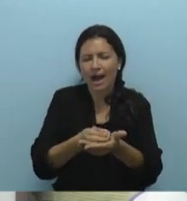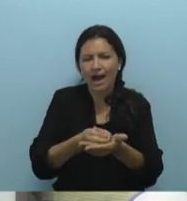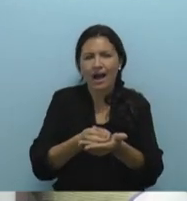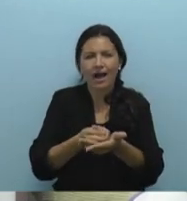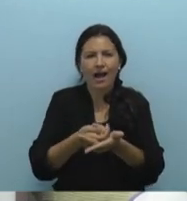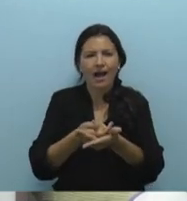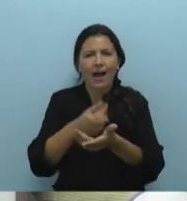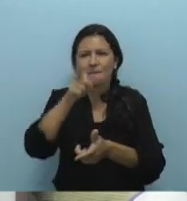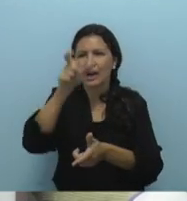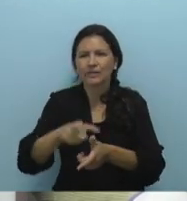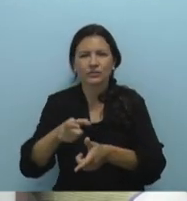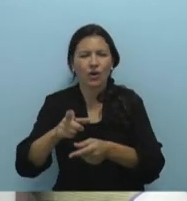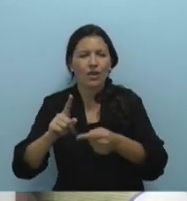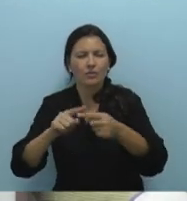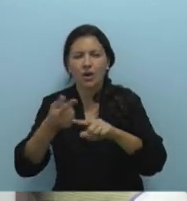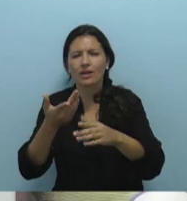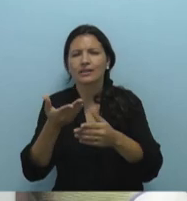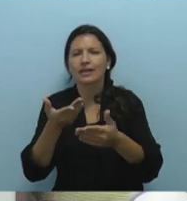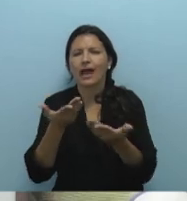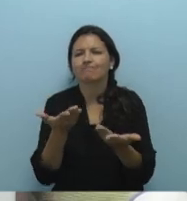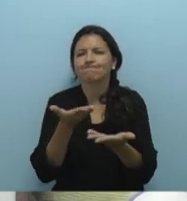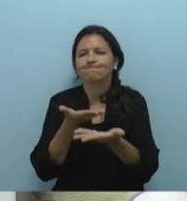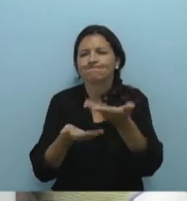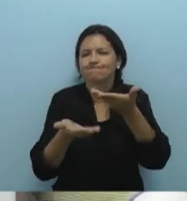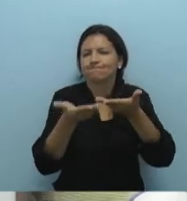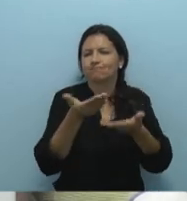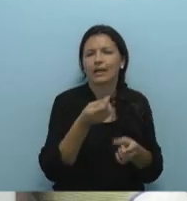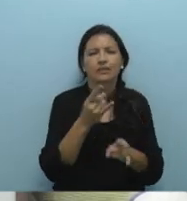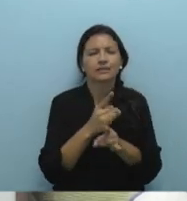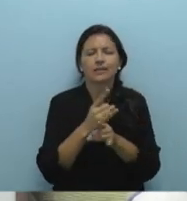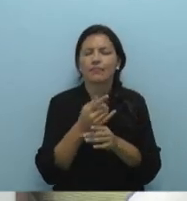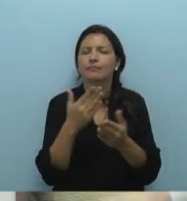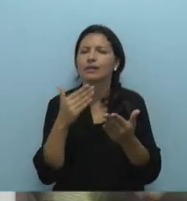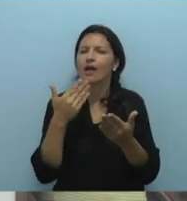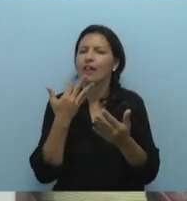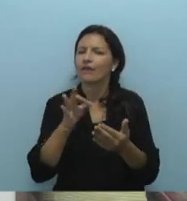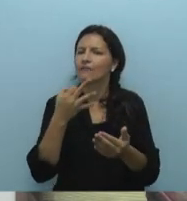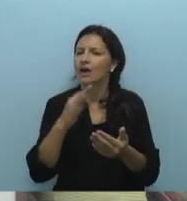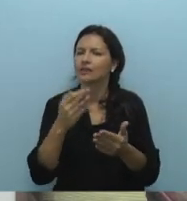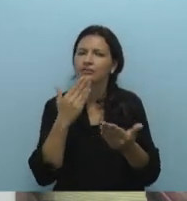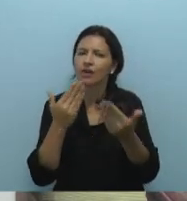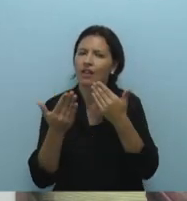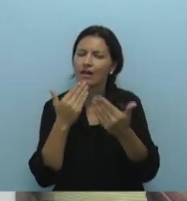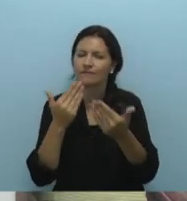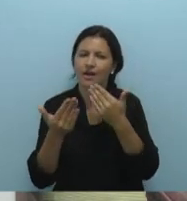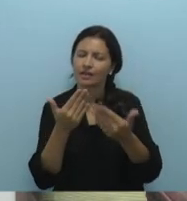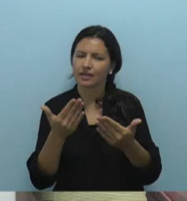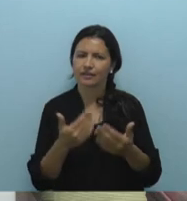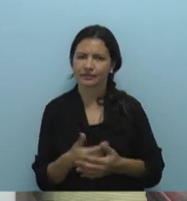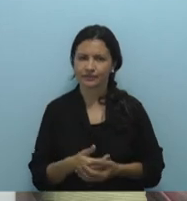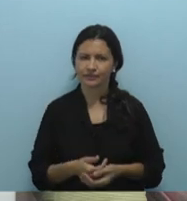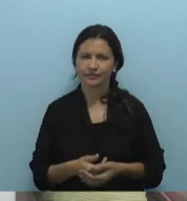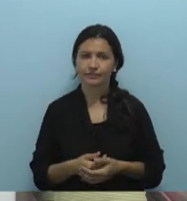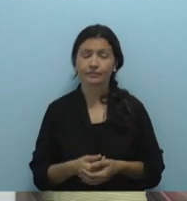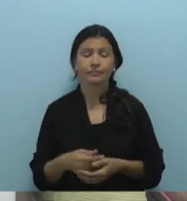no lo hagan a cambio de algo. Y esto también es necesario discutirlo. Y si lo traemos a colación es porque en la propia